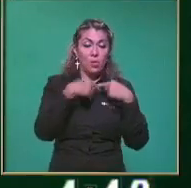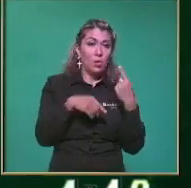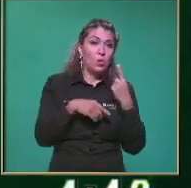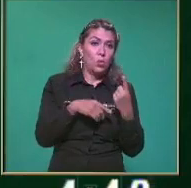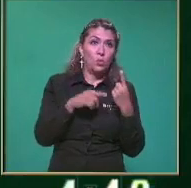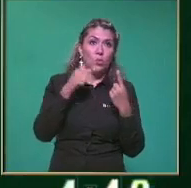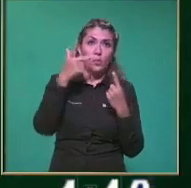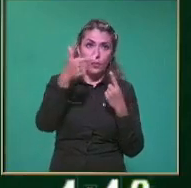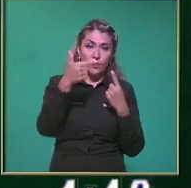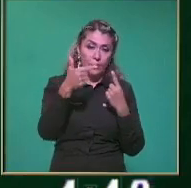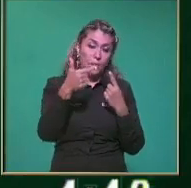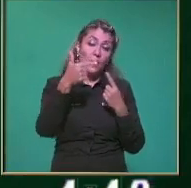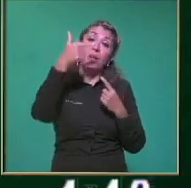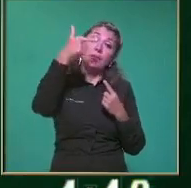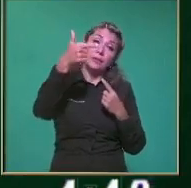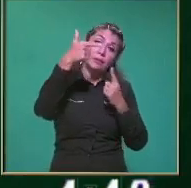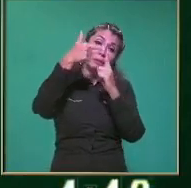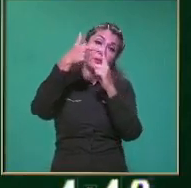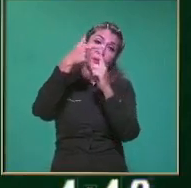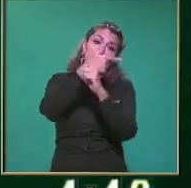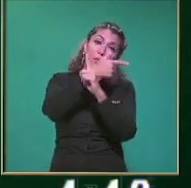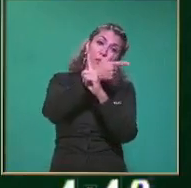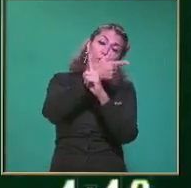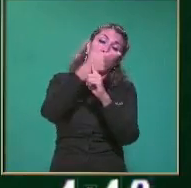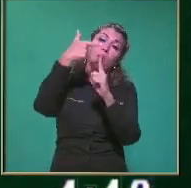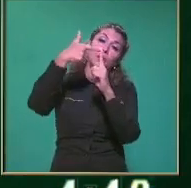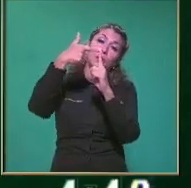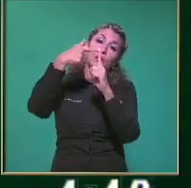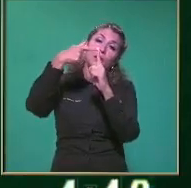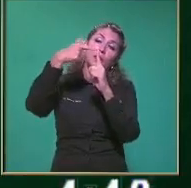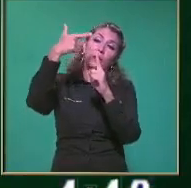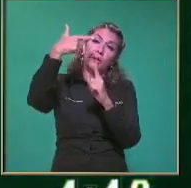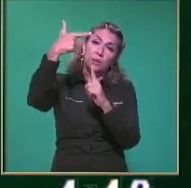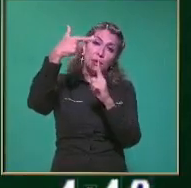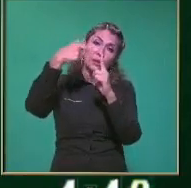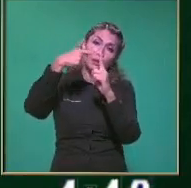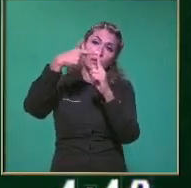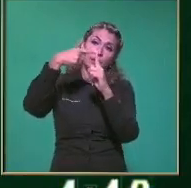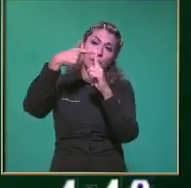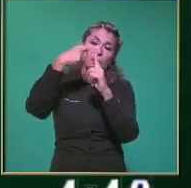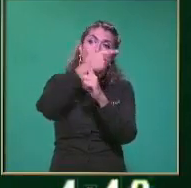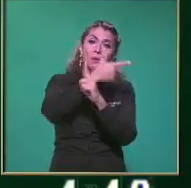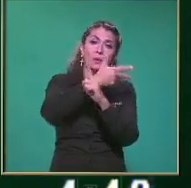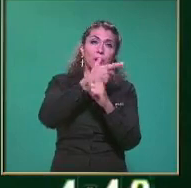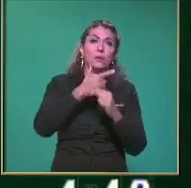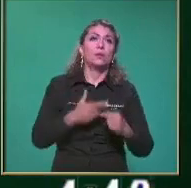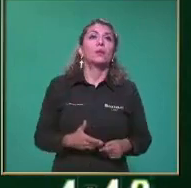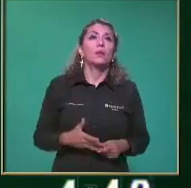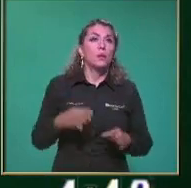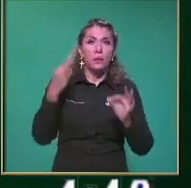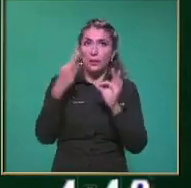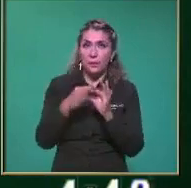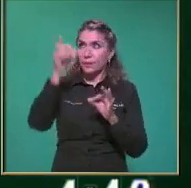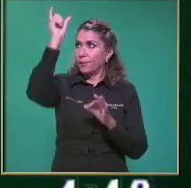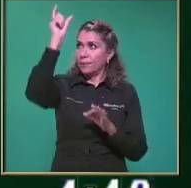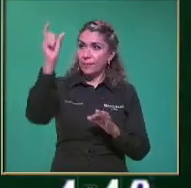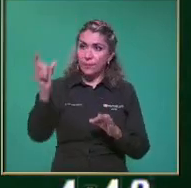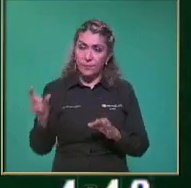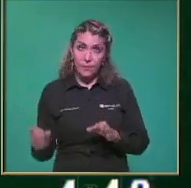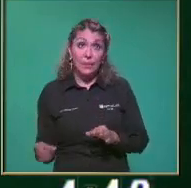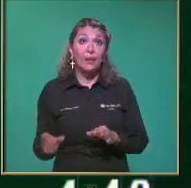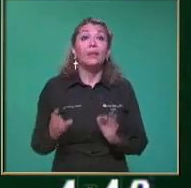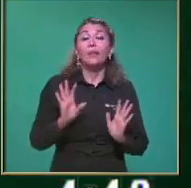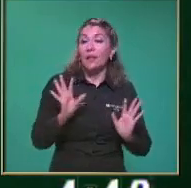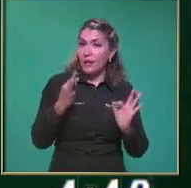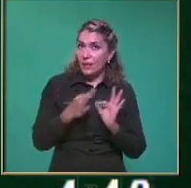1 entero 7 octavos. Hay que dividir 7 entre 8 para que nos dé los decimales. Yo los tengo aquí, mis respuestas listas. Ya las tengo todas en decimal y puedo